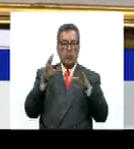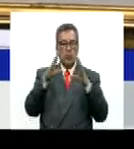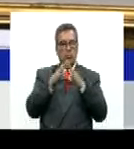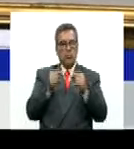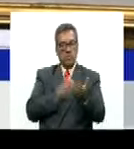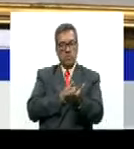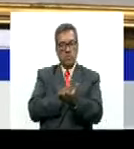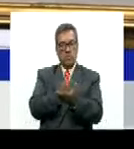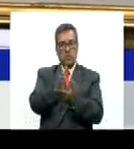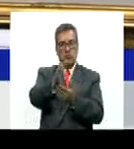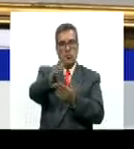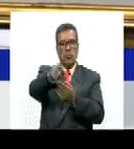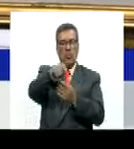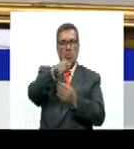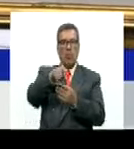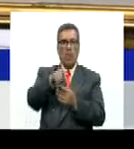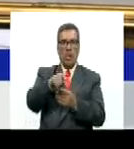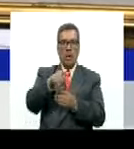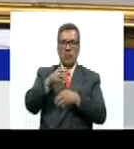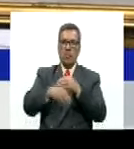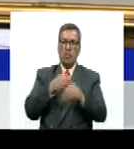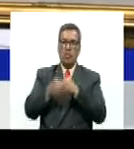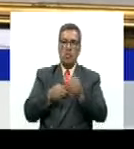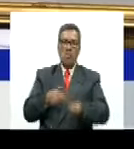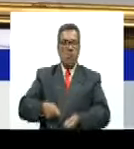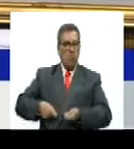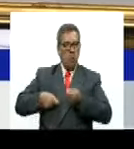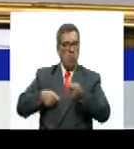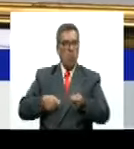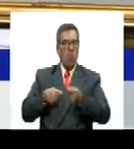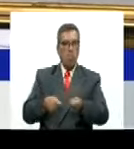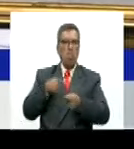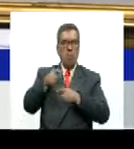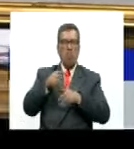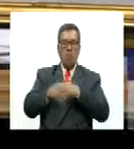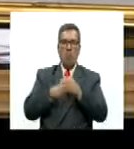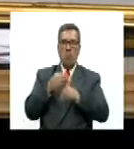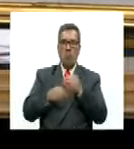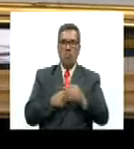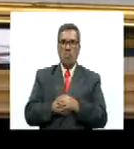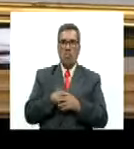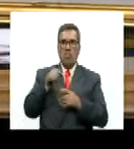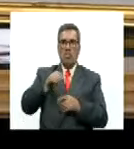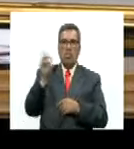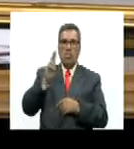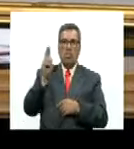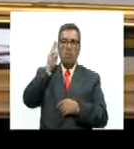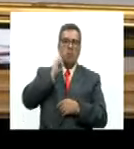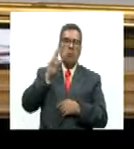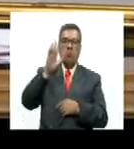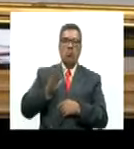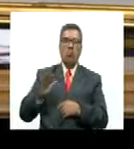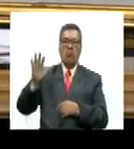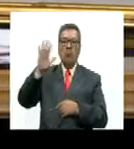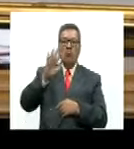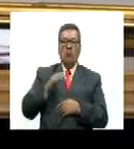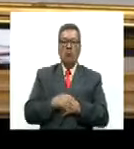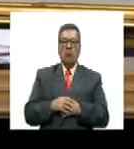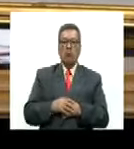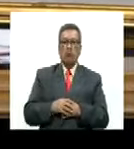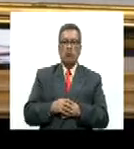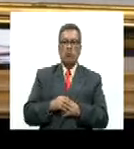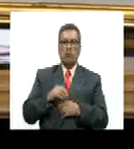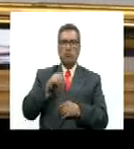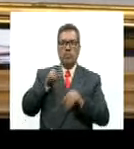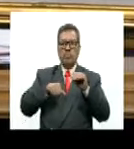línea cuando se atrevieron a atacar con la hazaña con que lo hicieron a la República Bolivariana de Venezuela en los